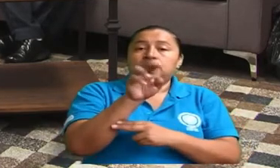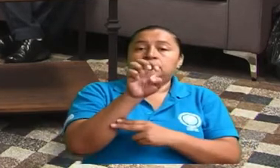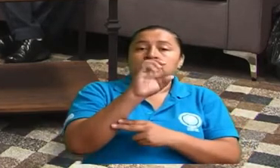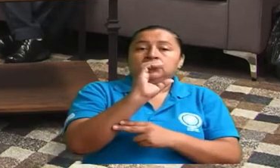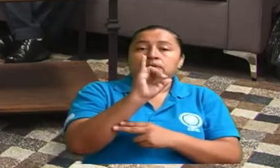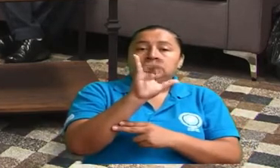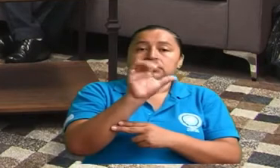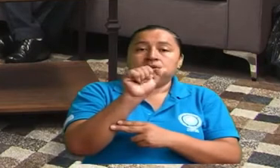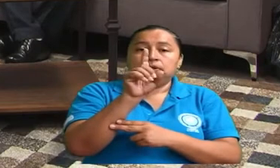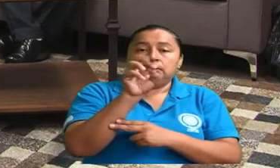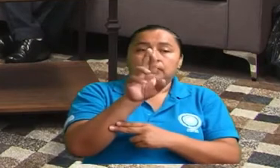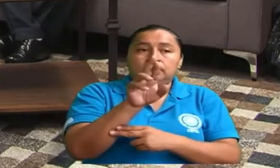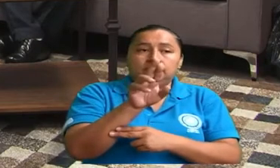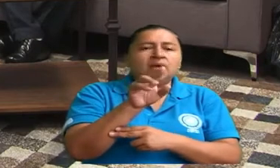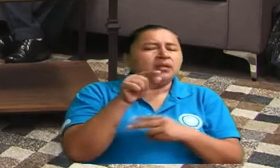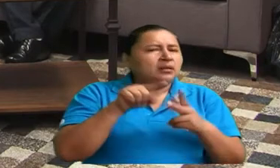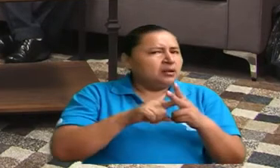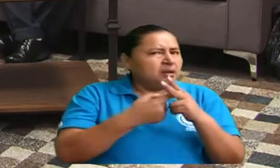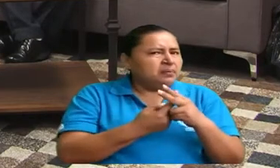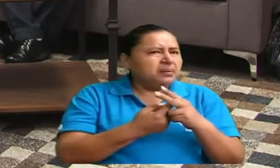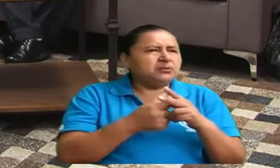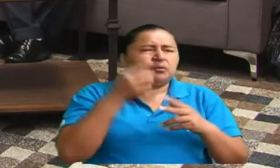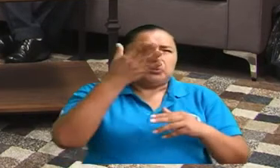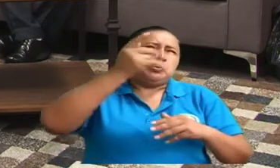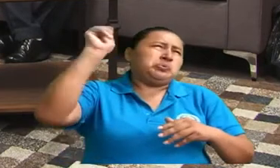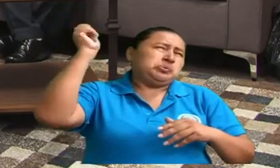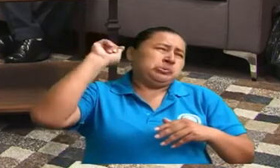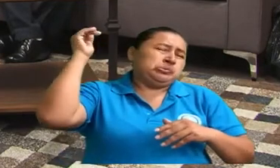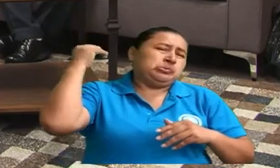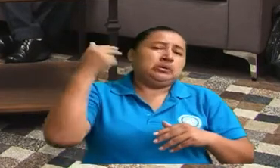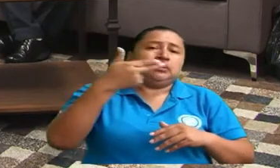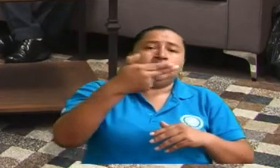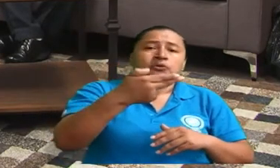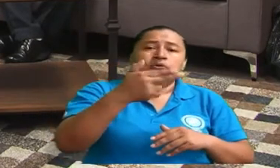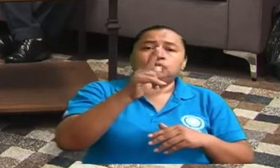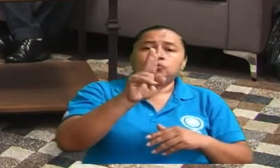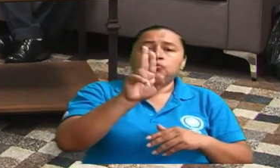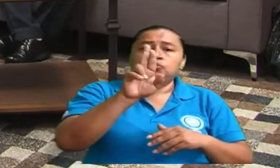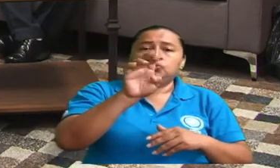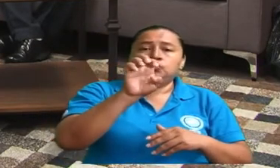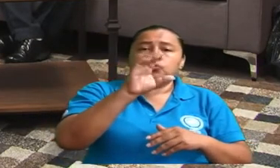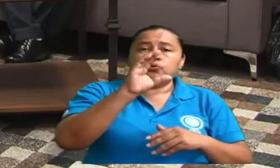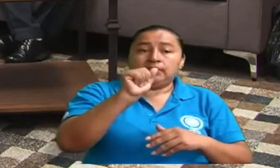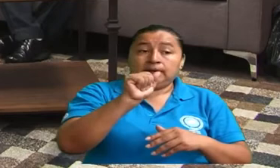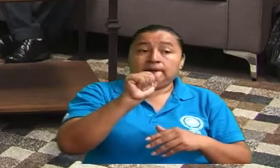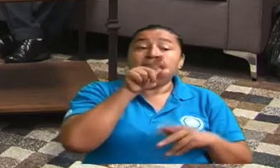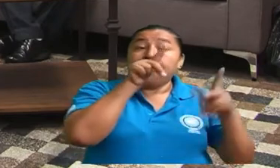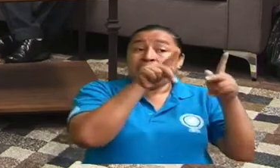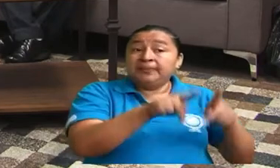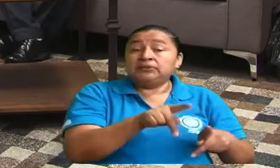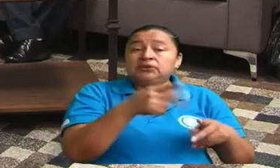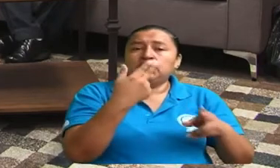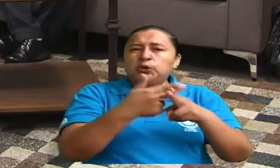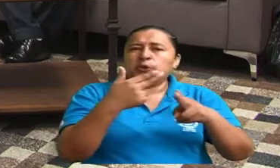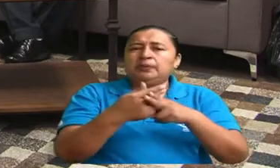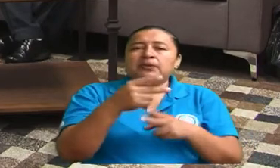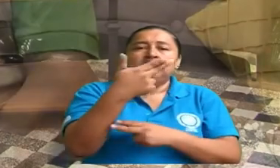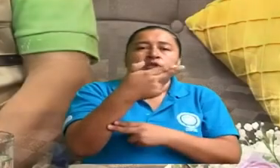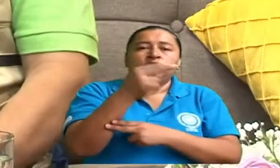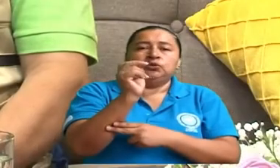desde que nace esto de la chureca, ¿no?, históricamente se le ha llamado el churequero, okay, ¿verdad? Hoy en